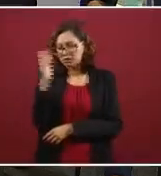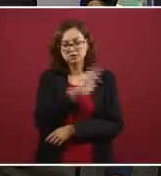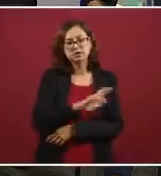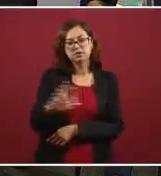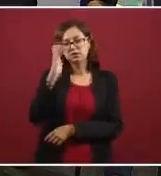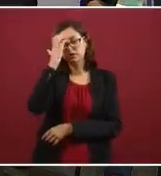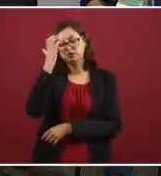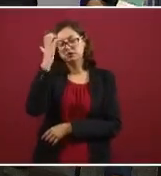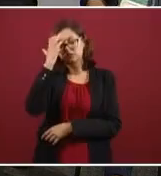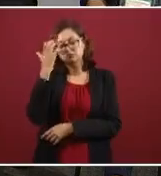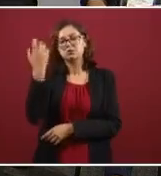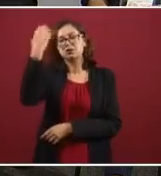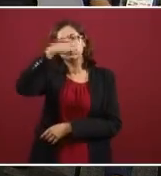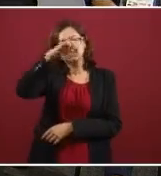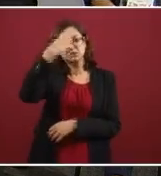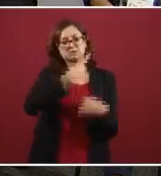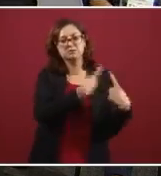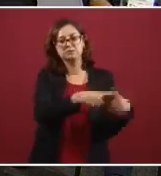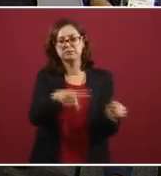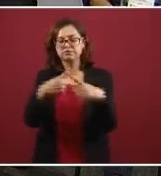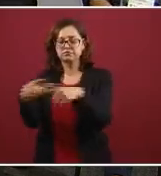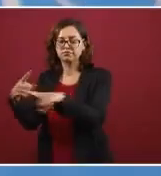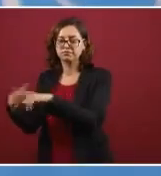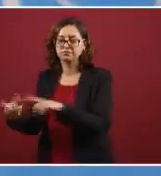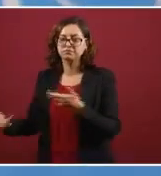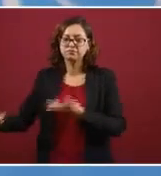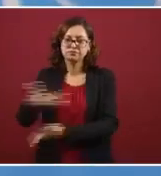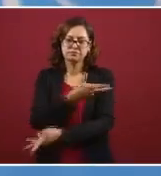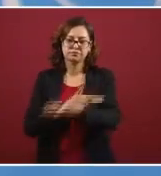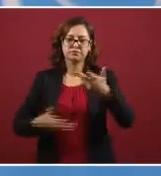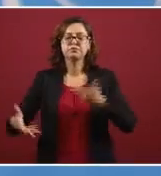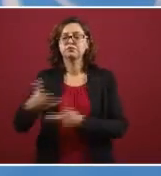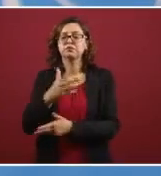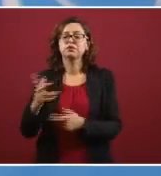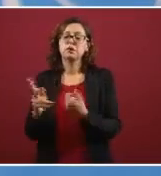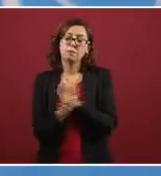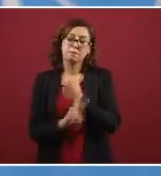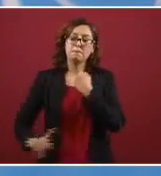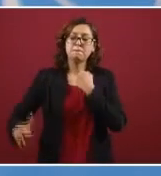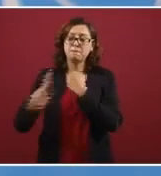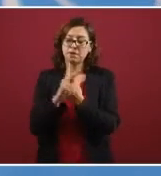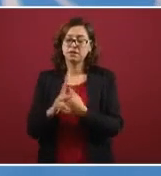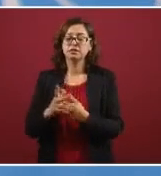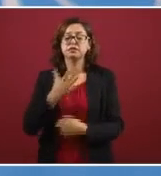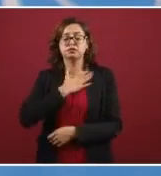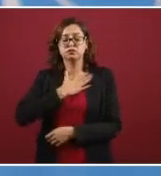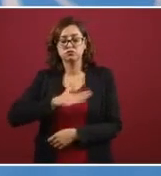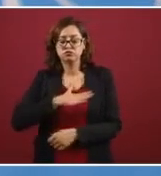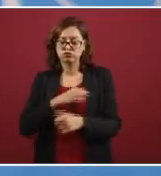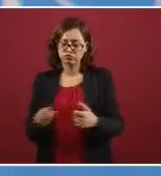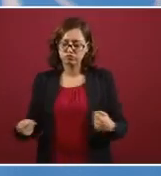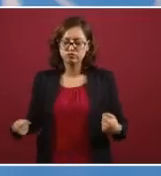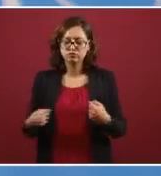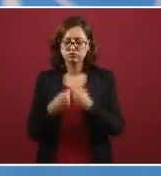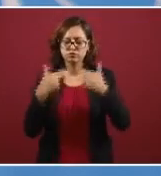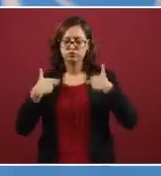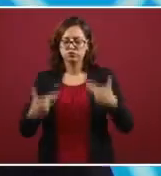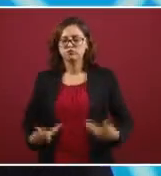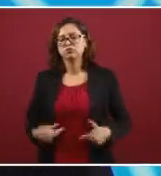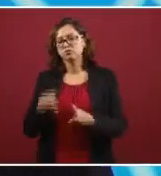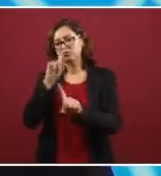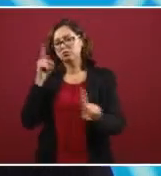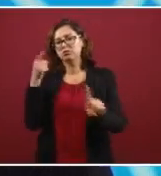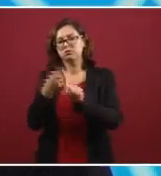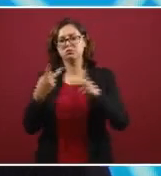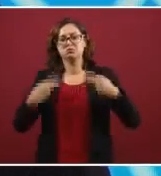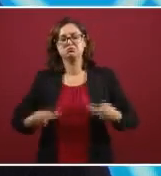las experiencias de América Latina, para construir países más justos, fronteras más humanas, que permitan a sus habitantes